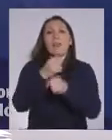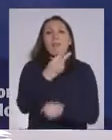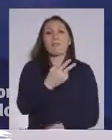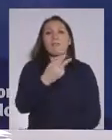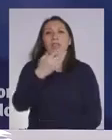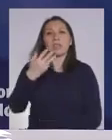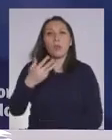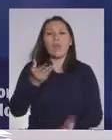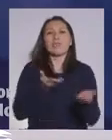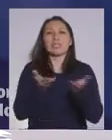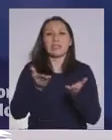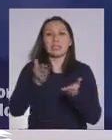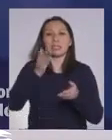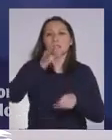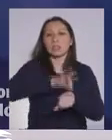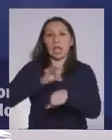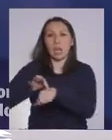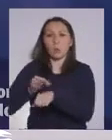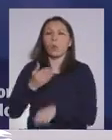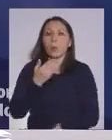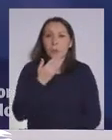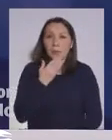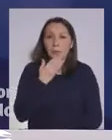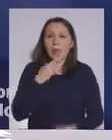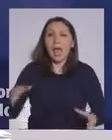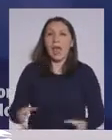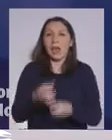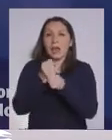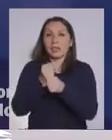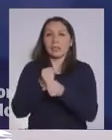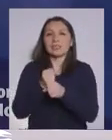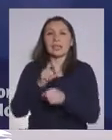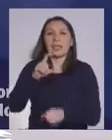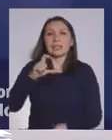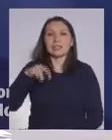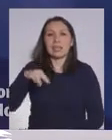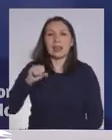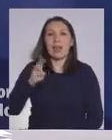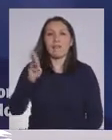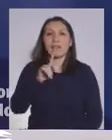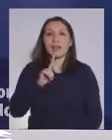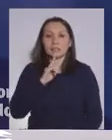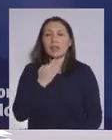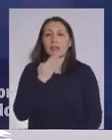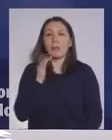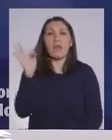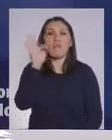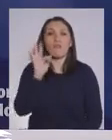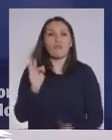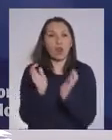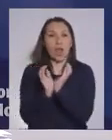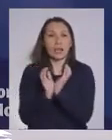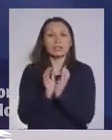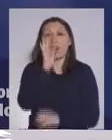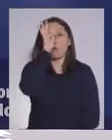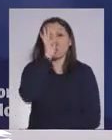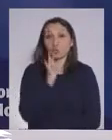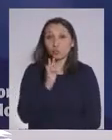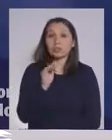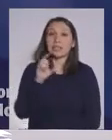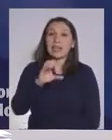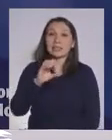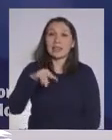servicios de salud y también el aniversario de la cenabast y de fonasa los funcionarios de